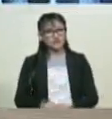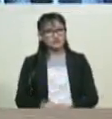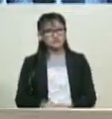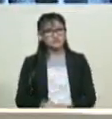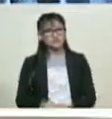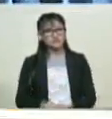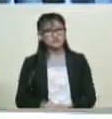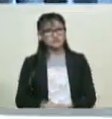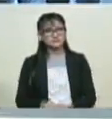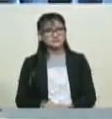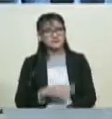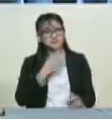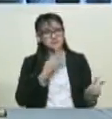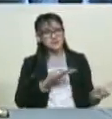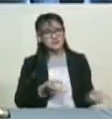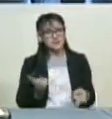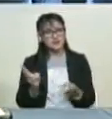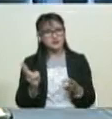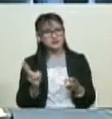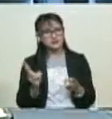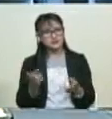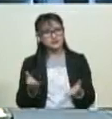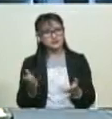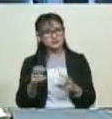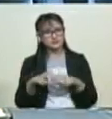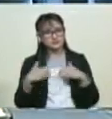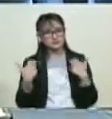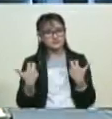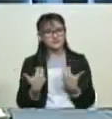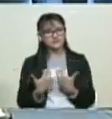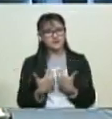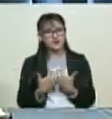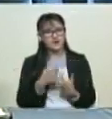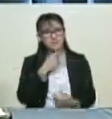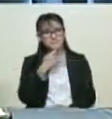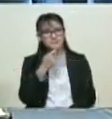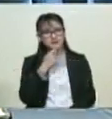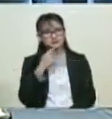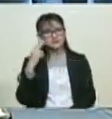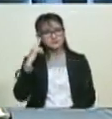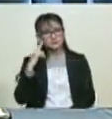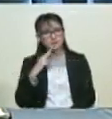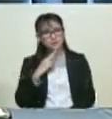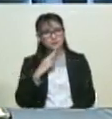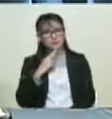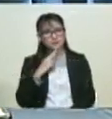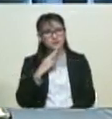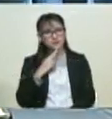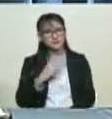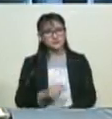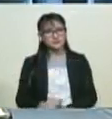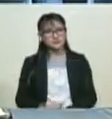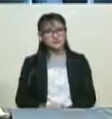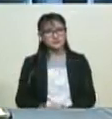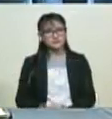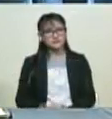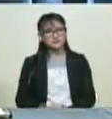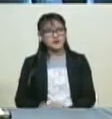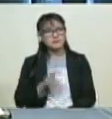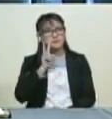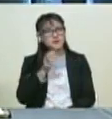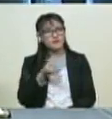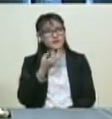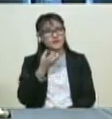bueno bienvenidos aquí a la sala de prensa simón bolívar del palacio de